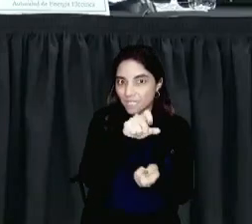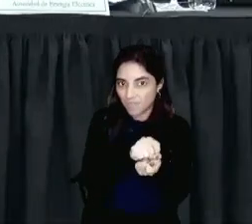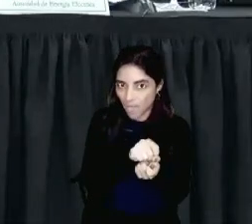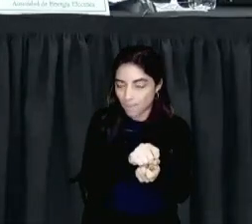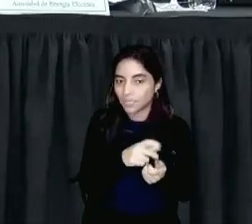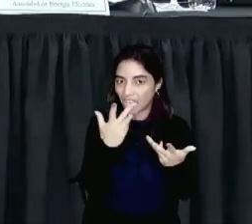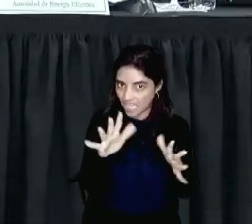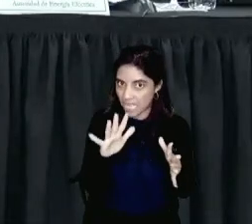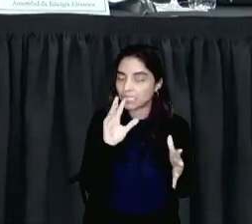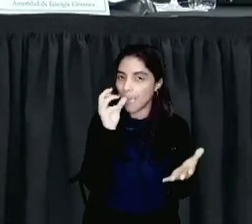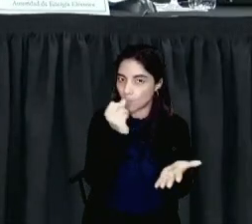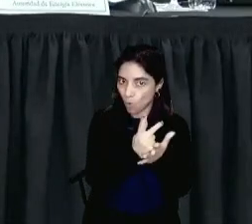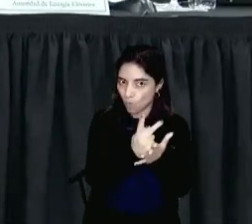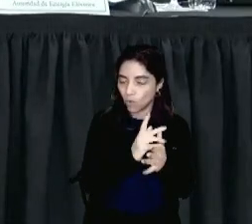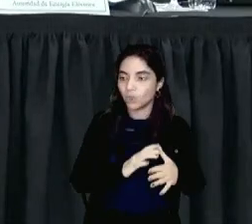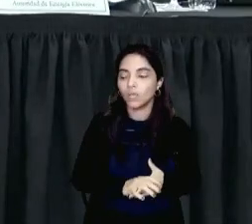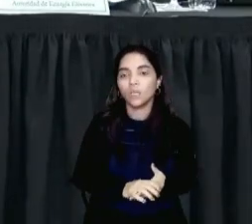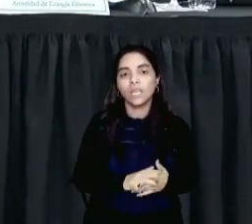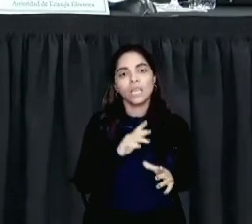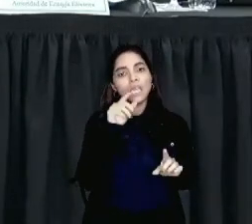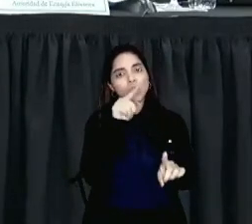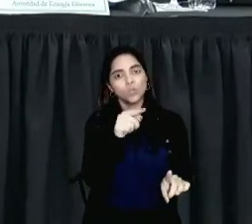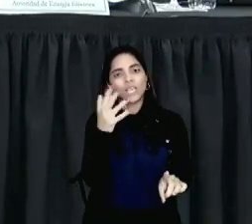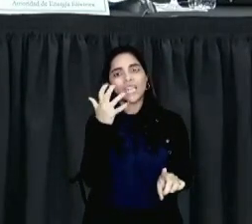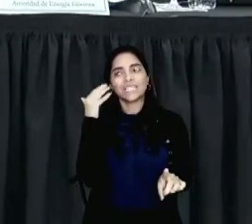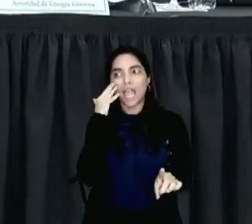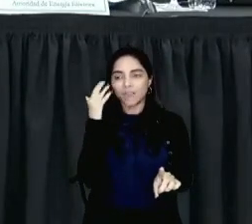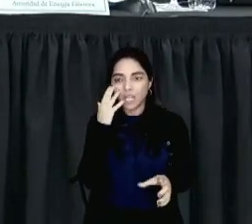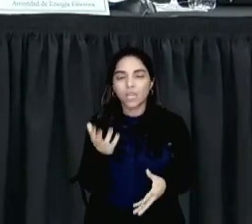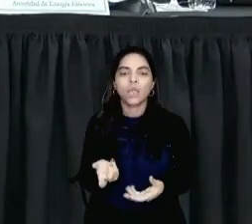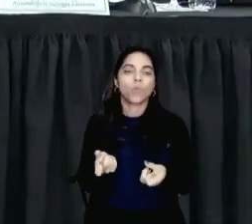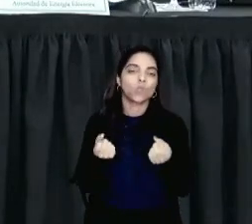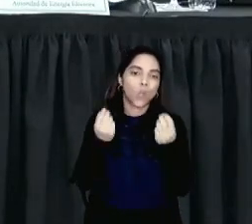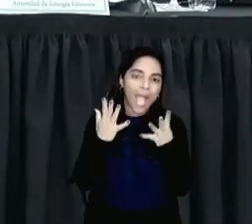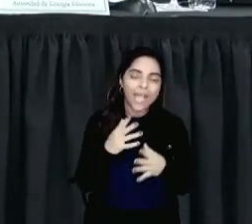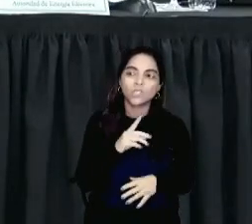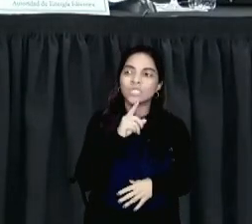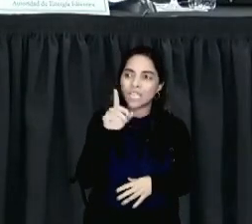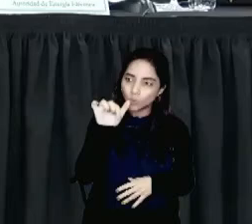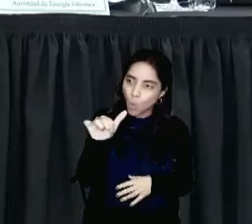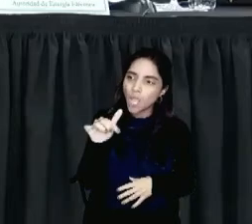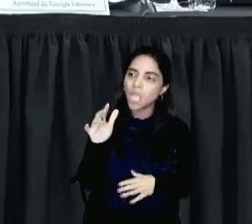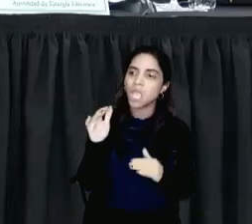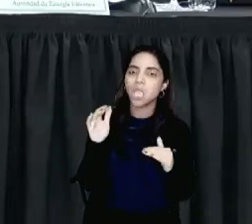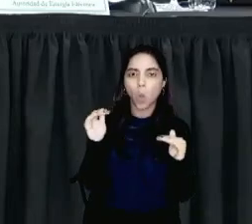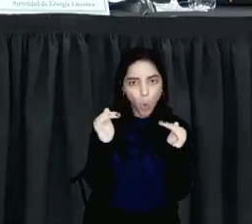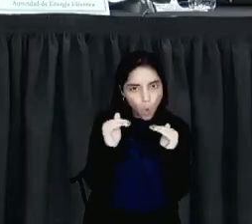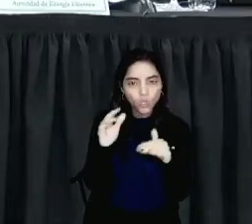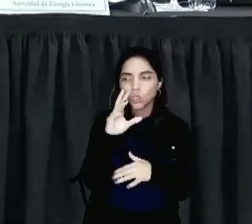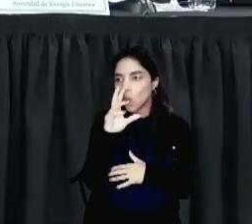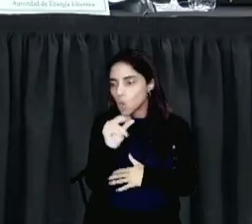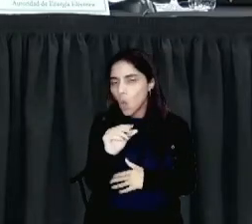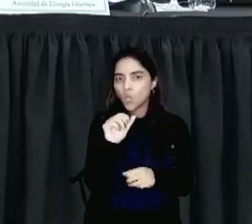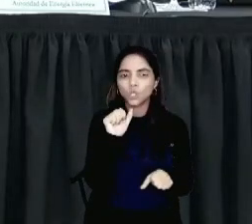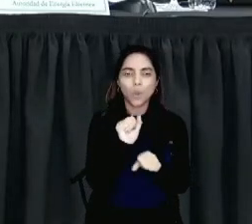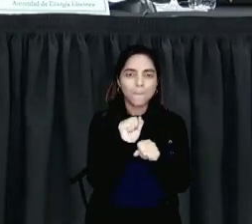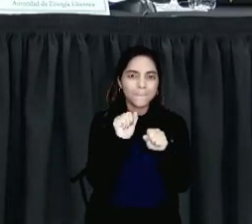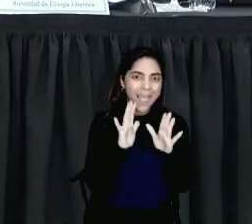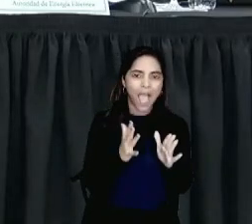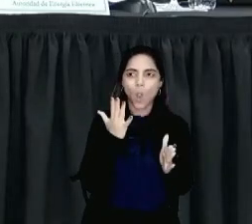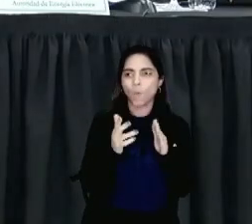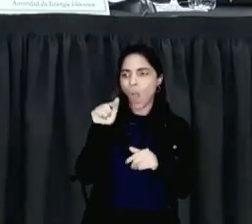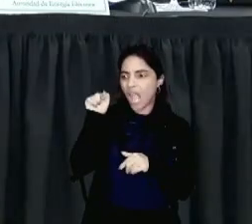inicialmente de saber qué gastan y si es razonable o no que un empleado que aquí me puede costar